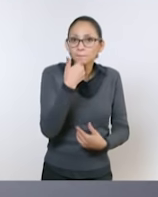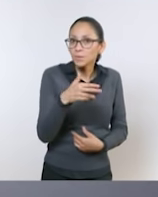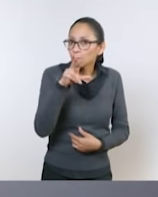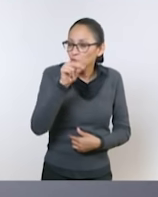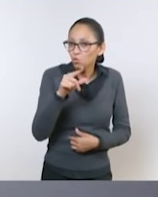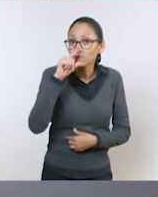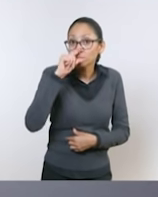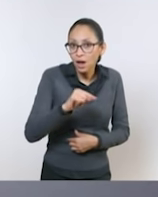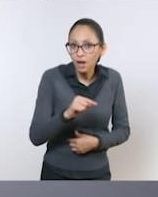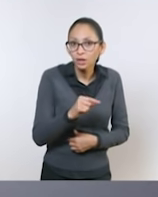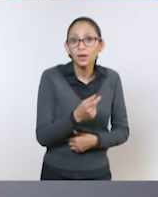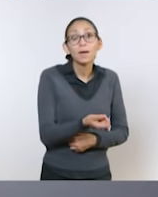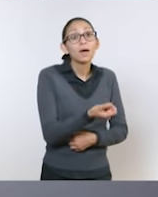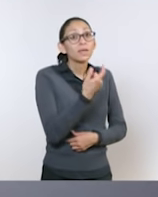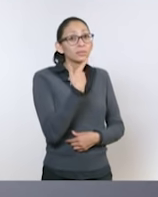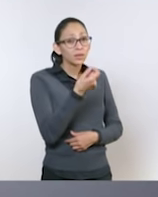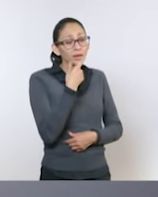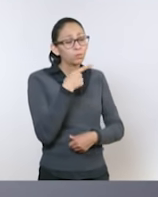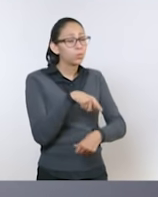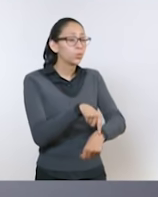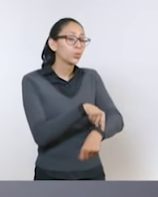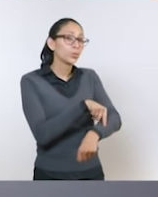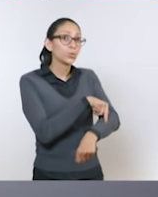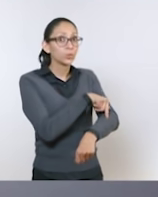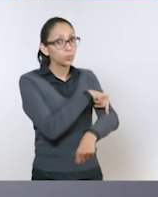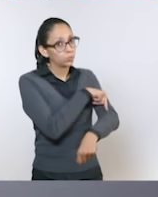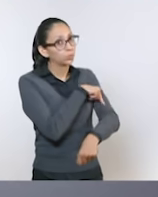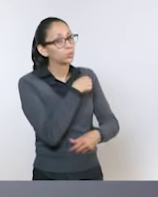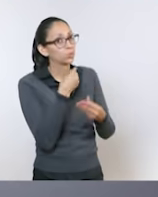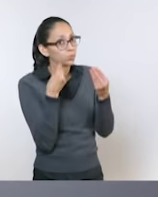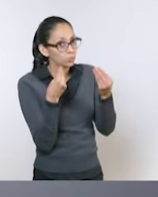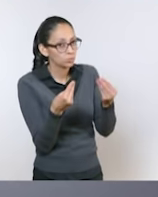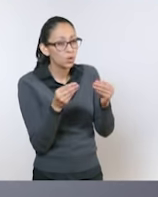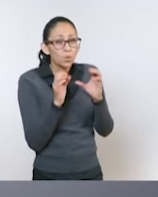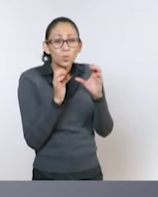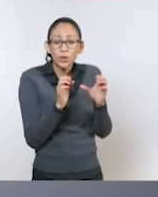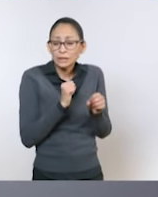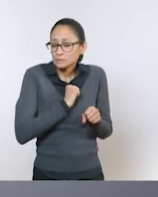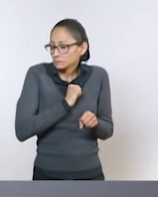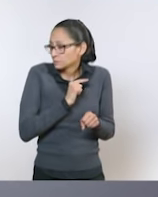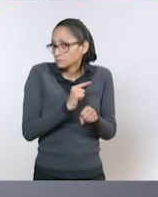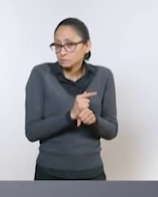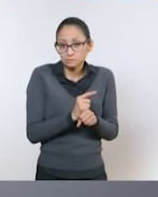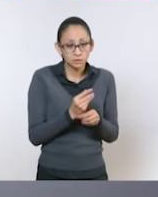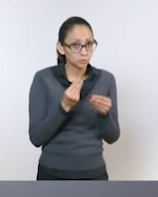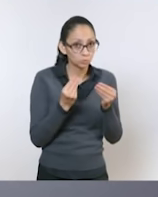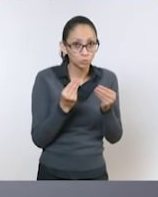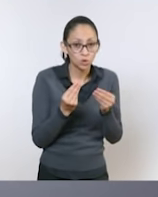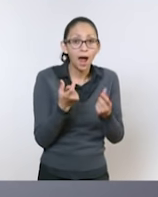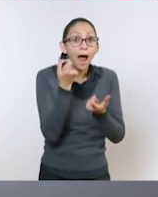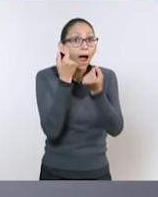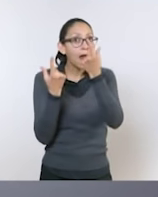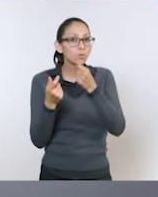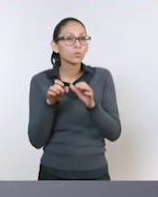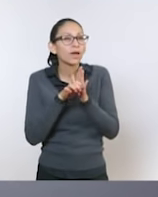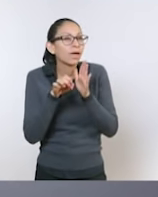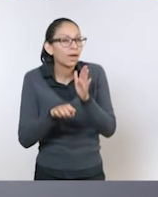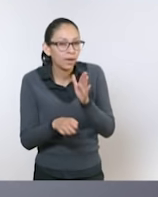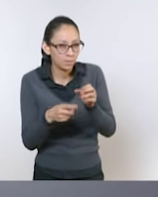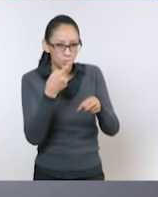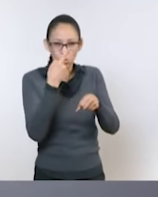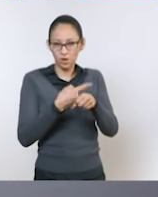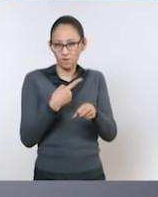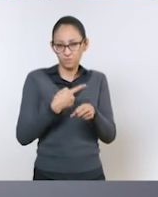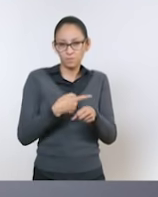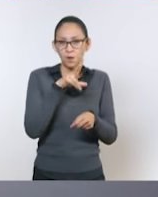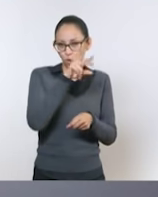están funcionando bien y su tratamiento es muy largo y sus cuidados son muy especiales.